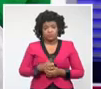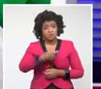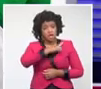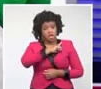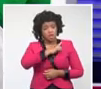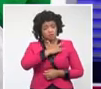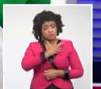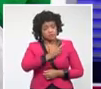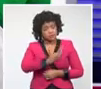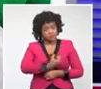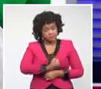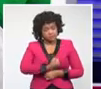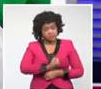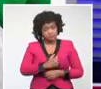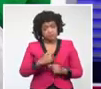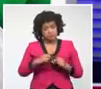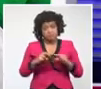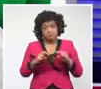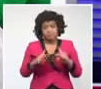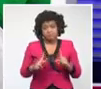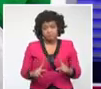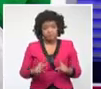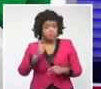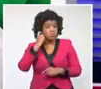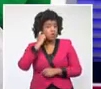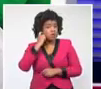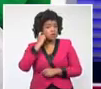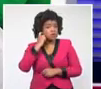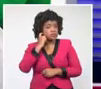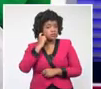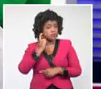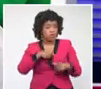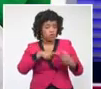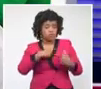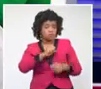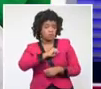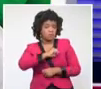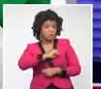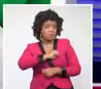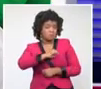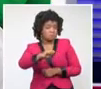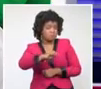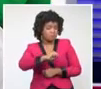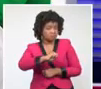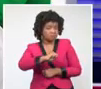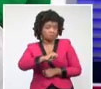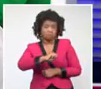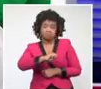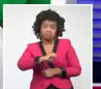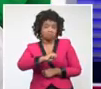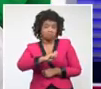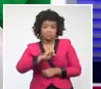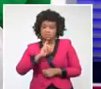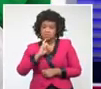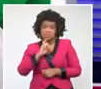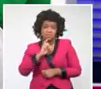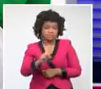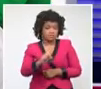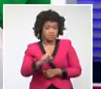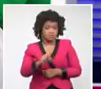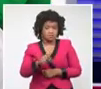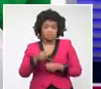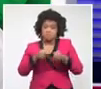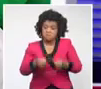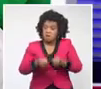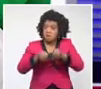lamentablemente, reitero, hizo una parada cardíaca en asistolia, de la cual no fue posible reanimarla,